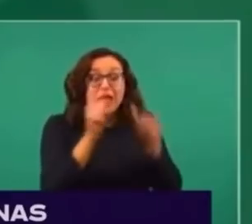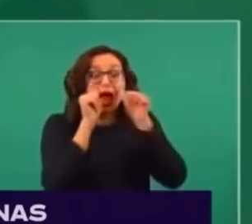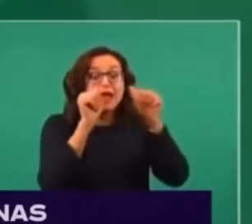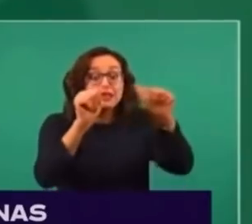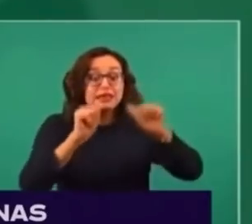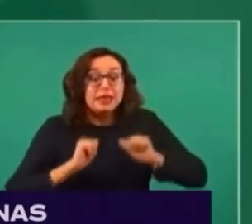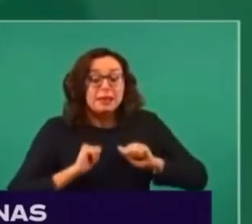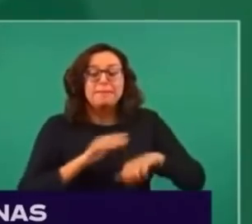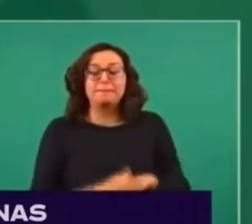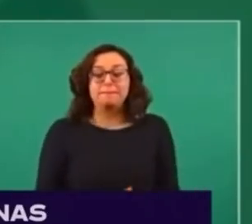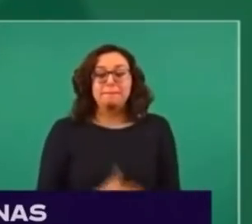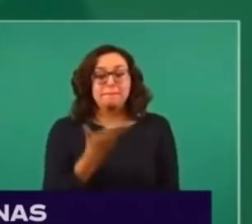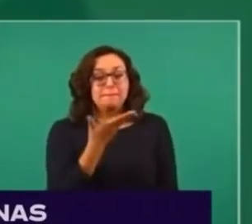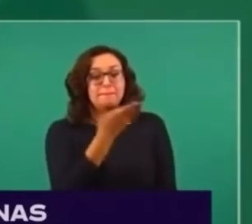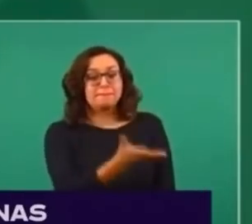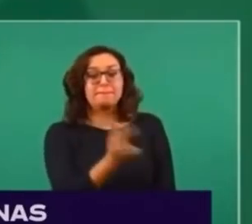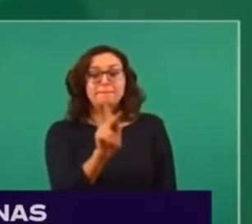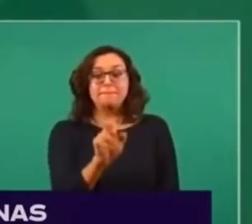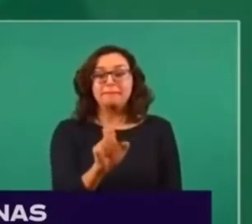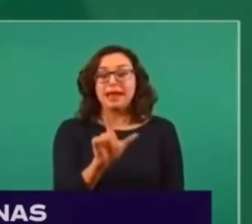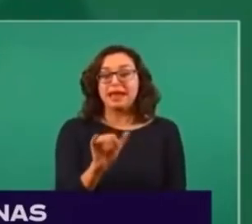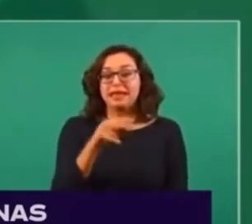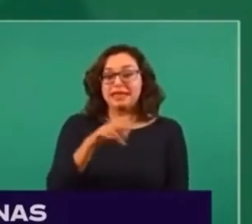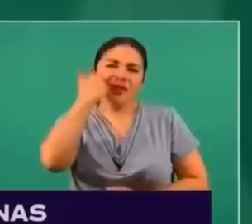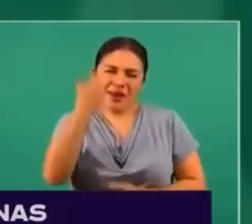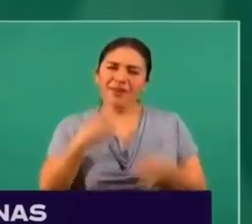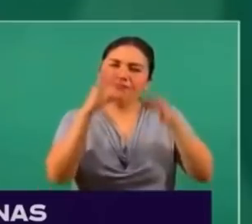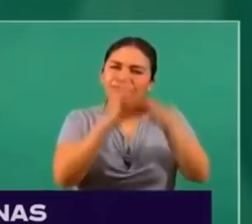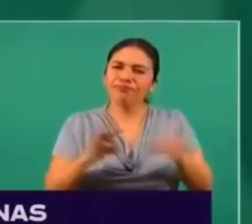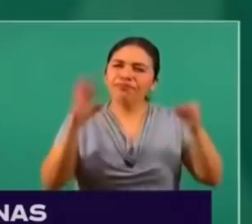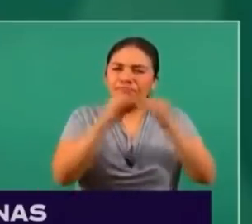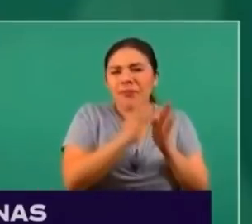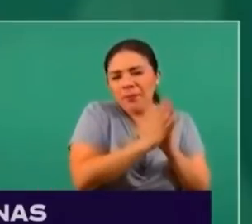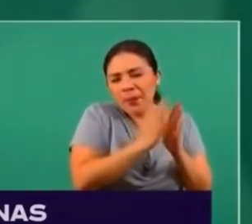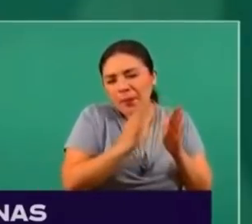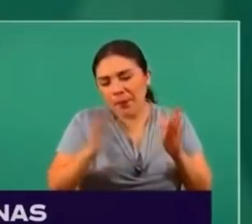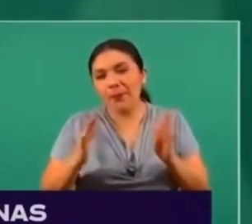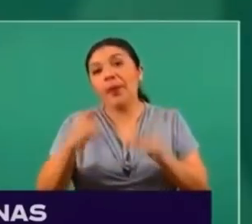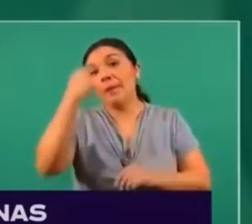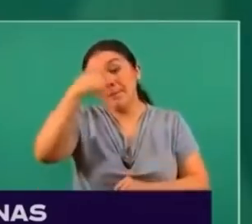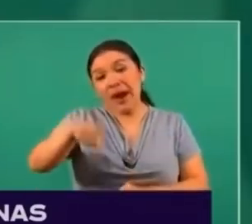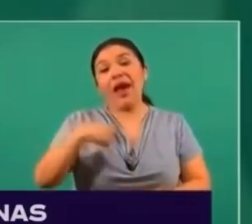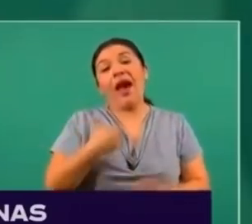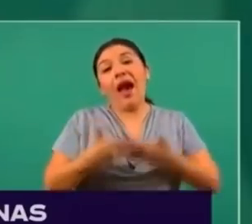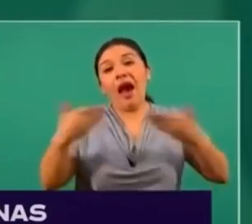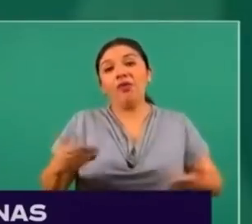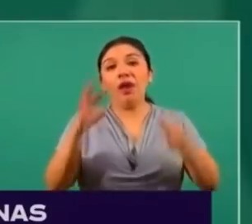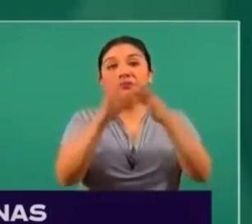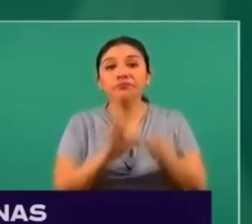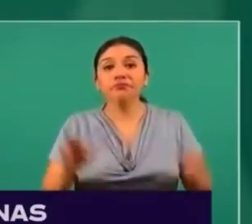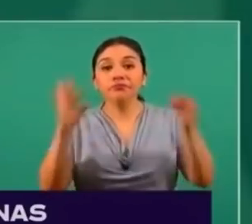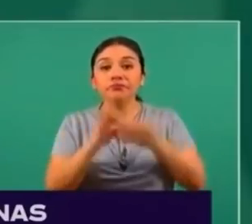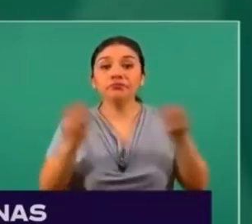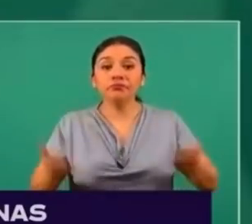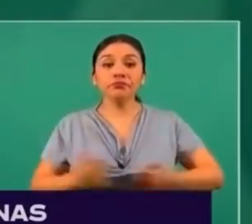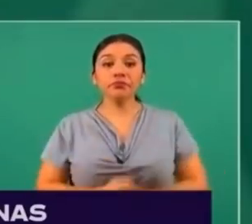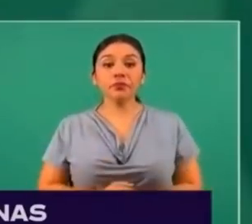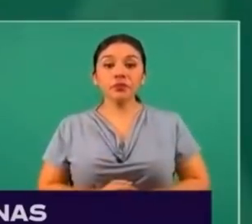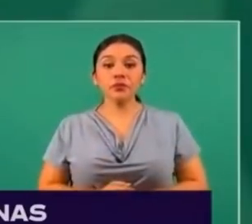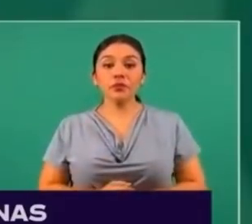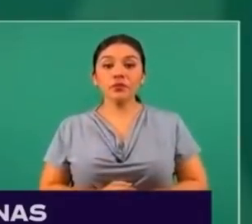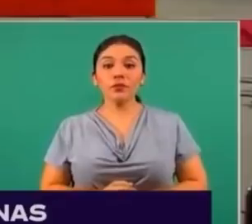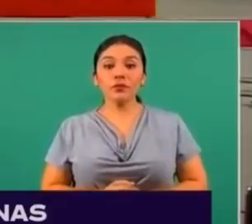¿no? Entonces, él, con la preparación que tiene, supo desde el principio qué es lo que se tenía que hacer para que